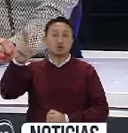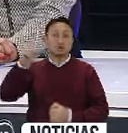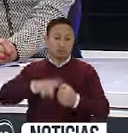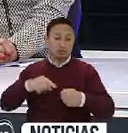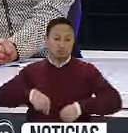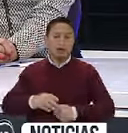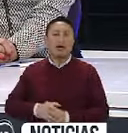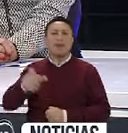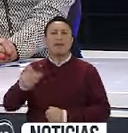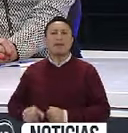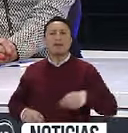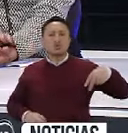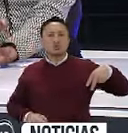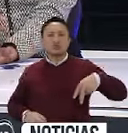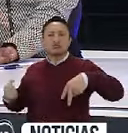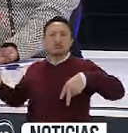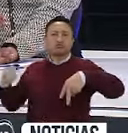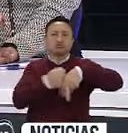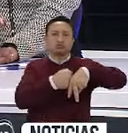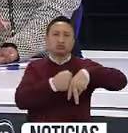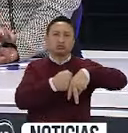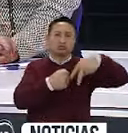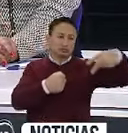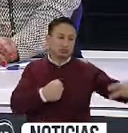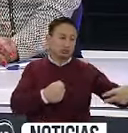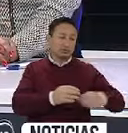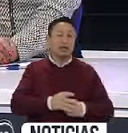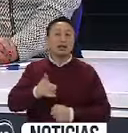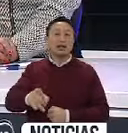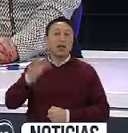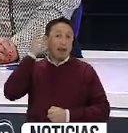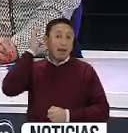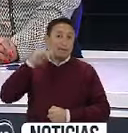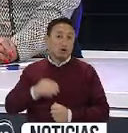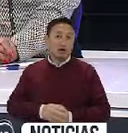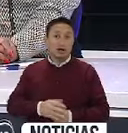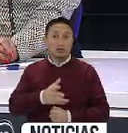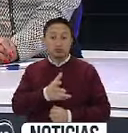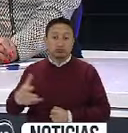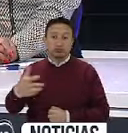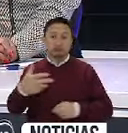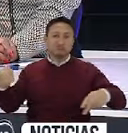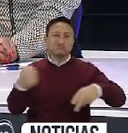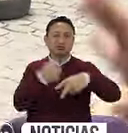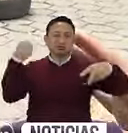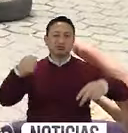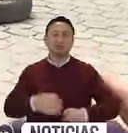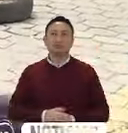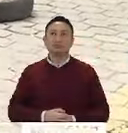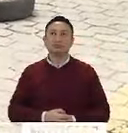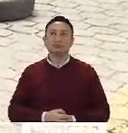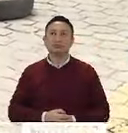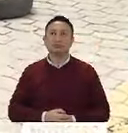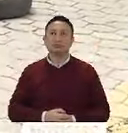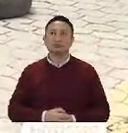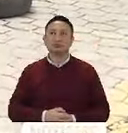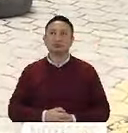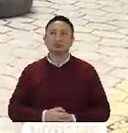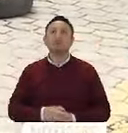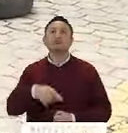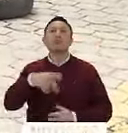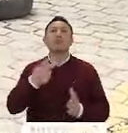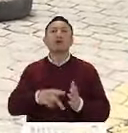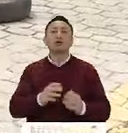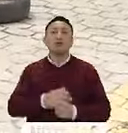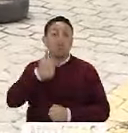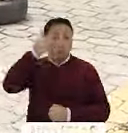los moradores, el accidente se originó cuando una conductora intentó esquivar un socavón. Verá, lo que pasa es que